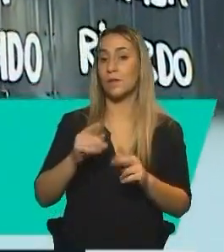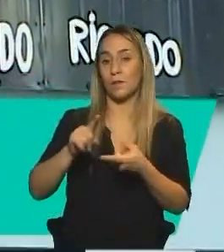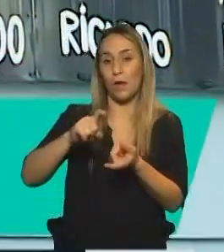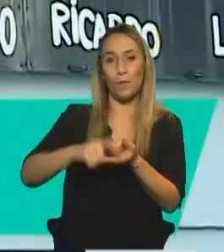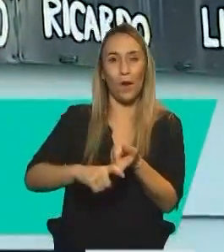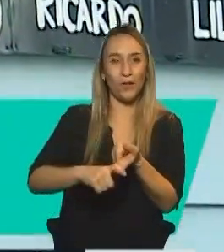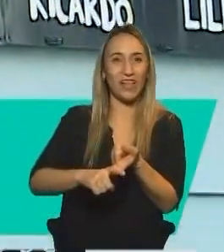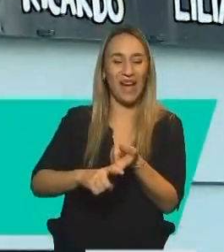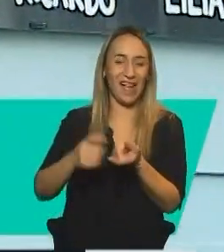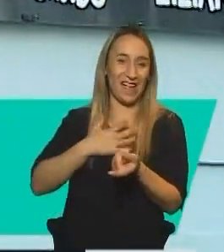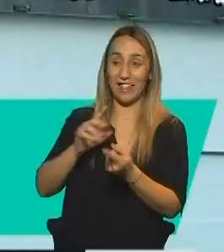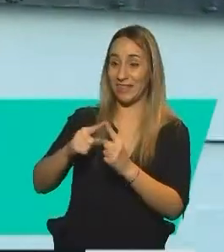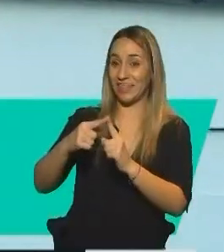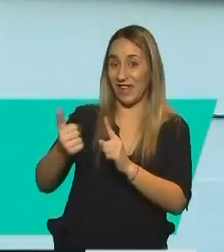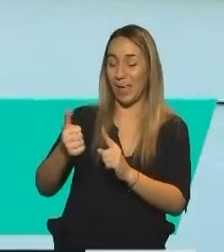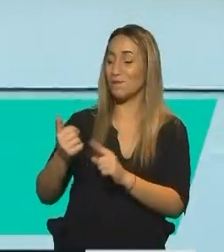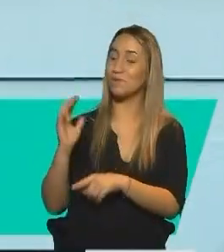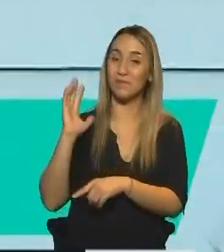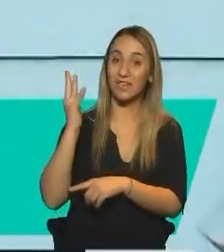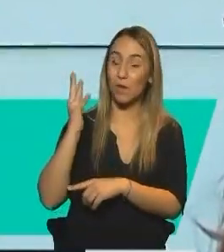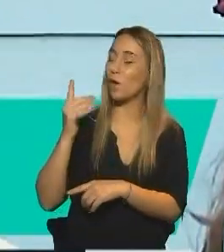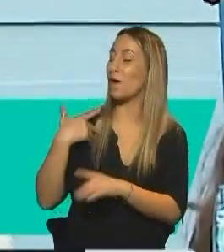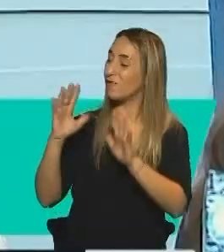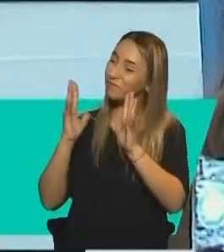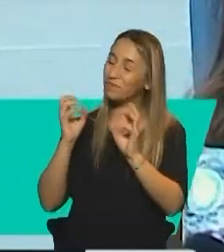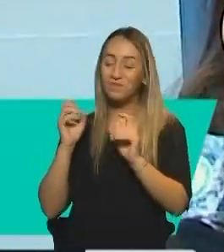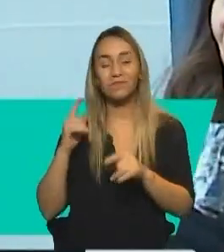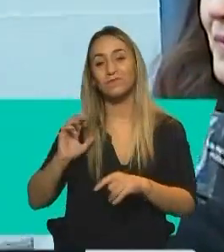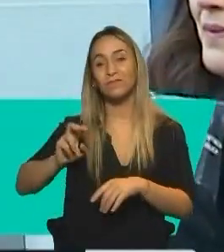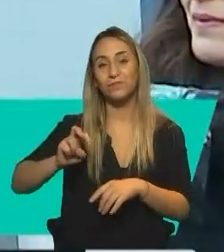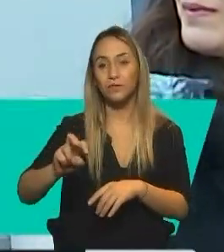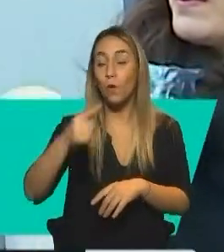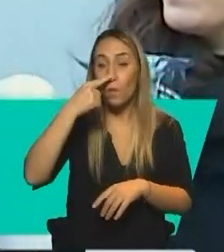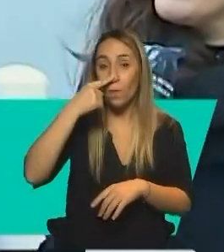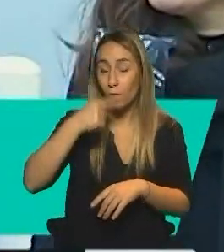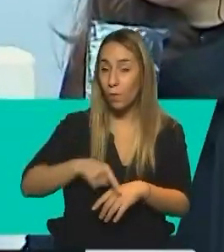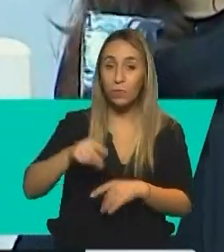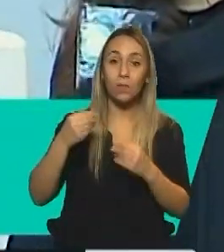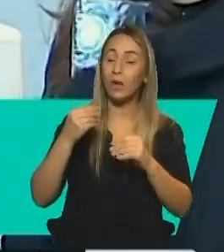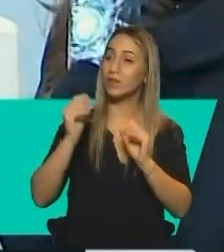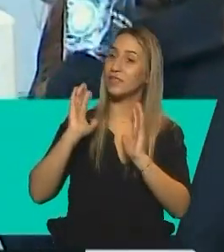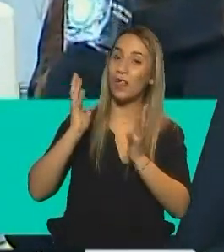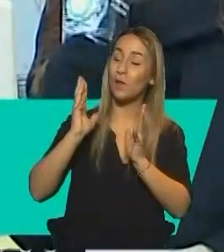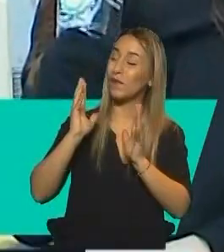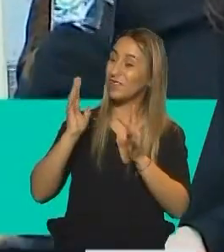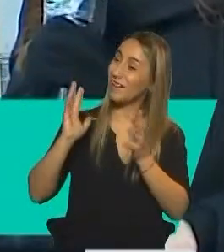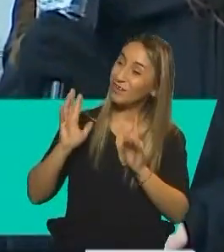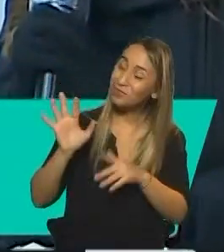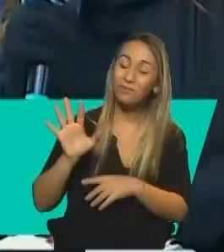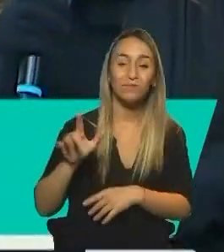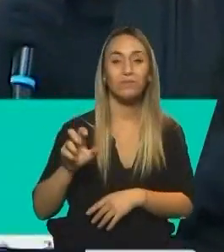que me saludó y lamentablemente lo único que dijo, lo último de su vida, fue el saludo.